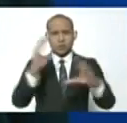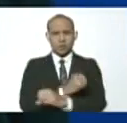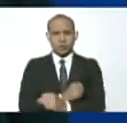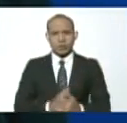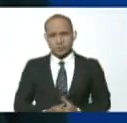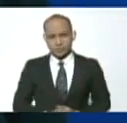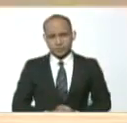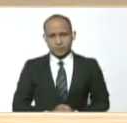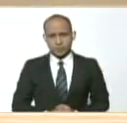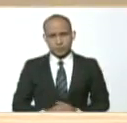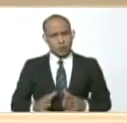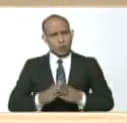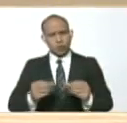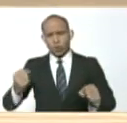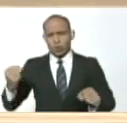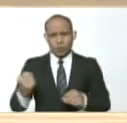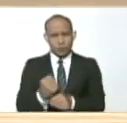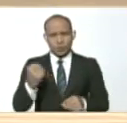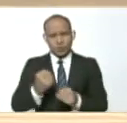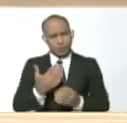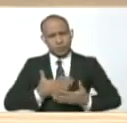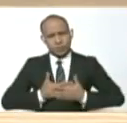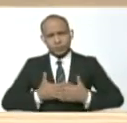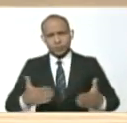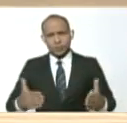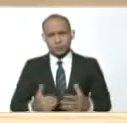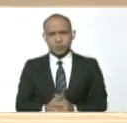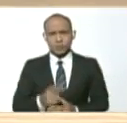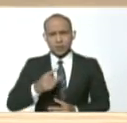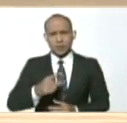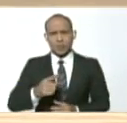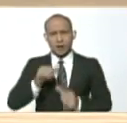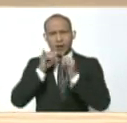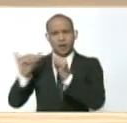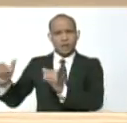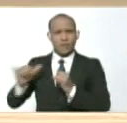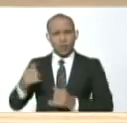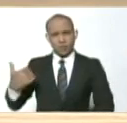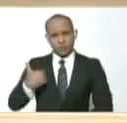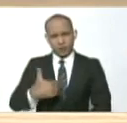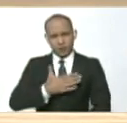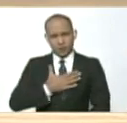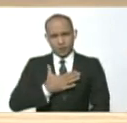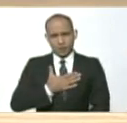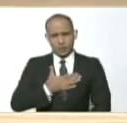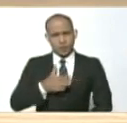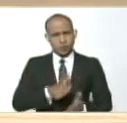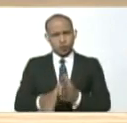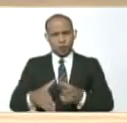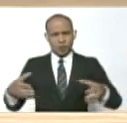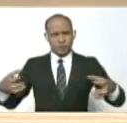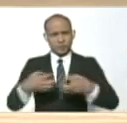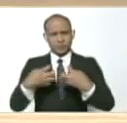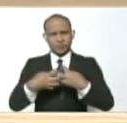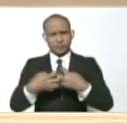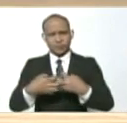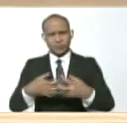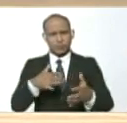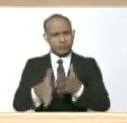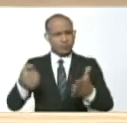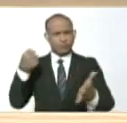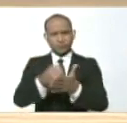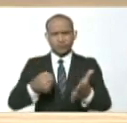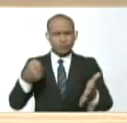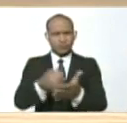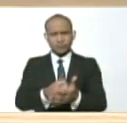dedicar todo su tiempo y mantenerme bien informado del combate de la batalla de